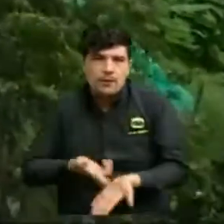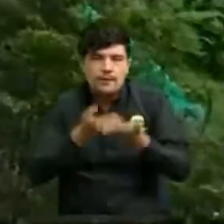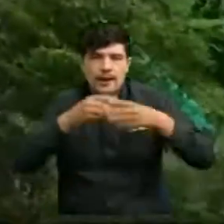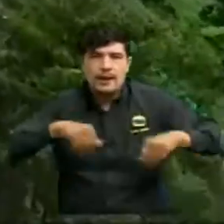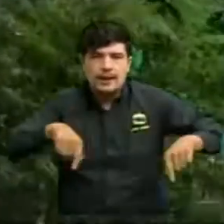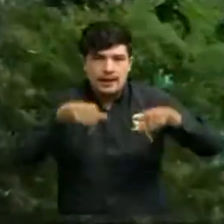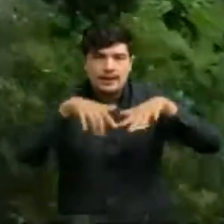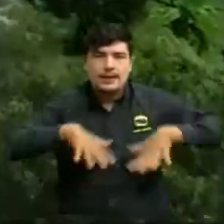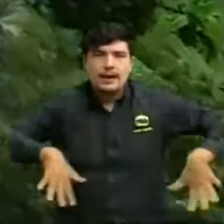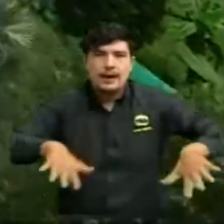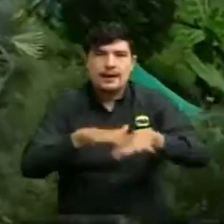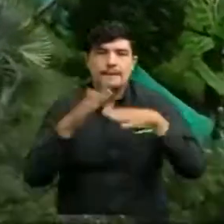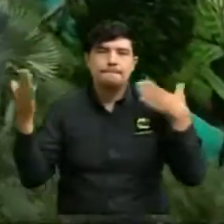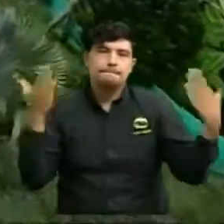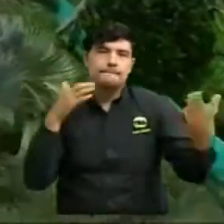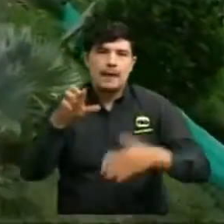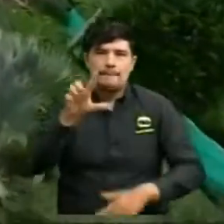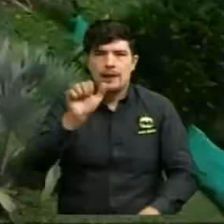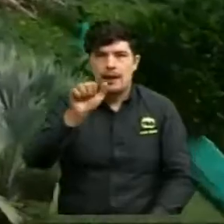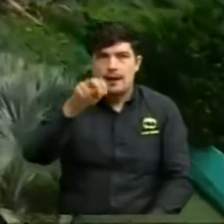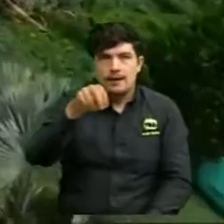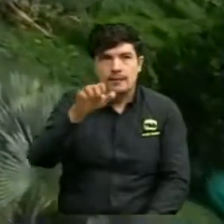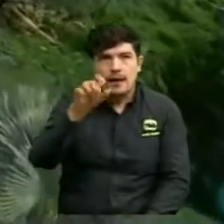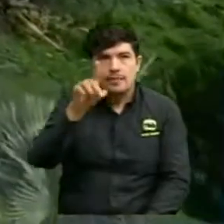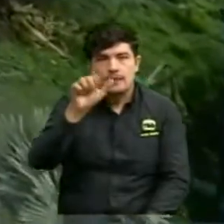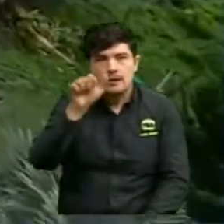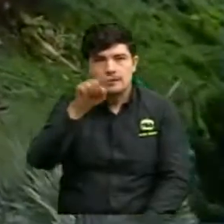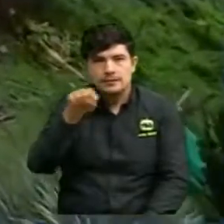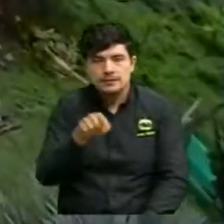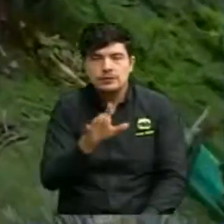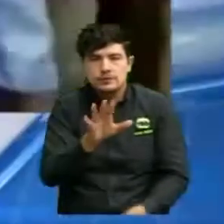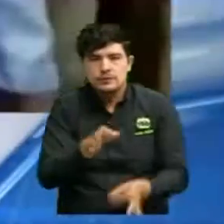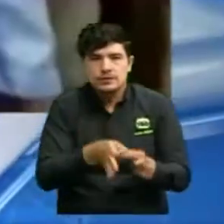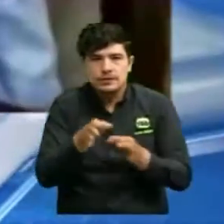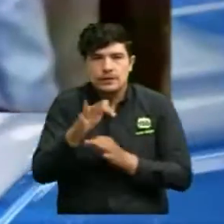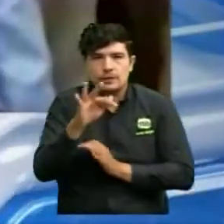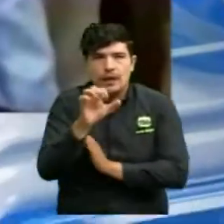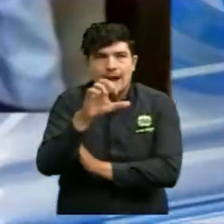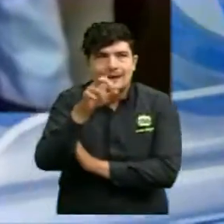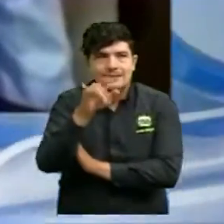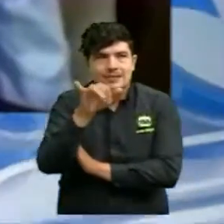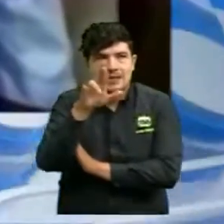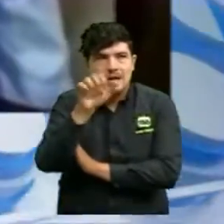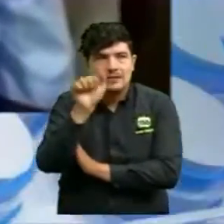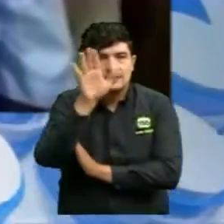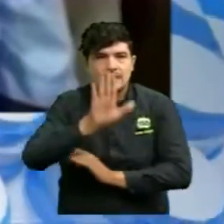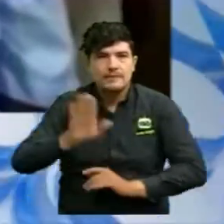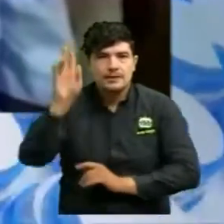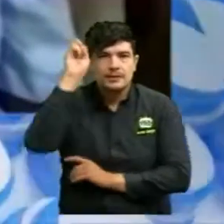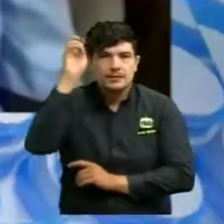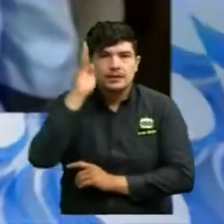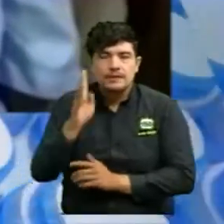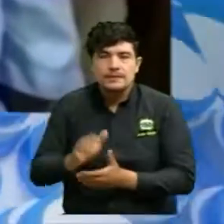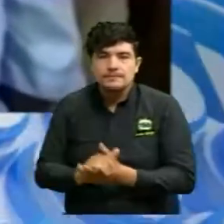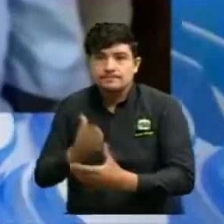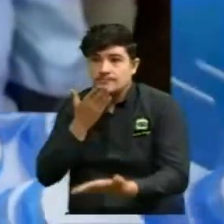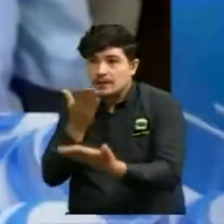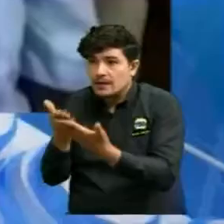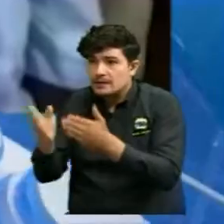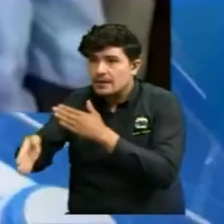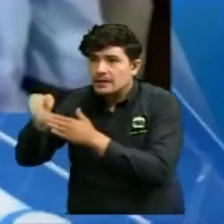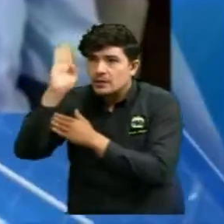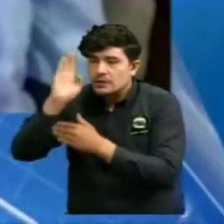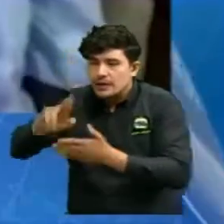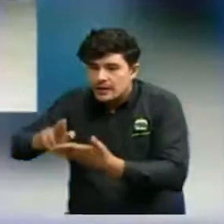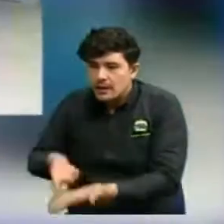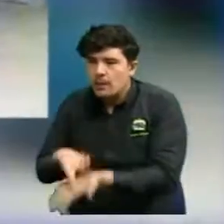vereda Planadas, área rural de Táchira, norte de Santander. Primeramente, dándole gracias a Dios y a la restitución de tierras